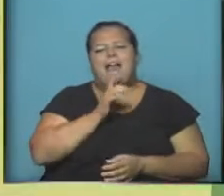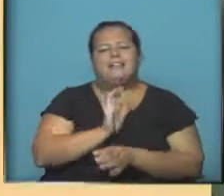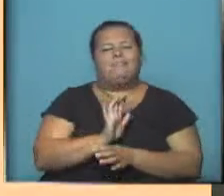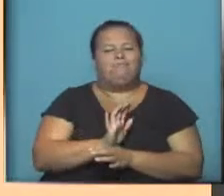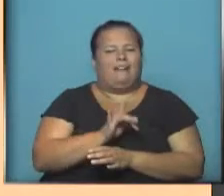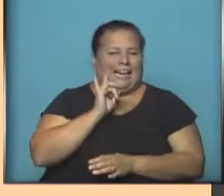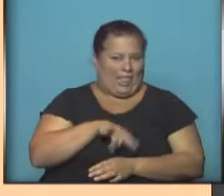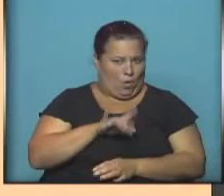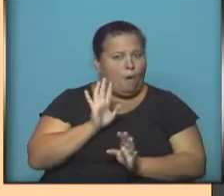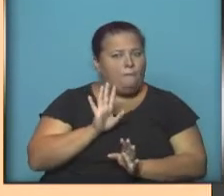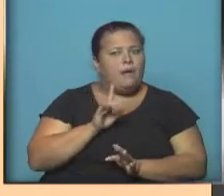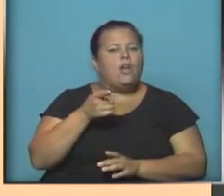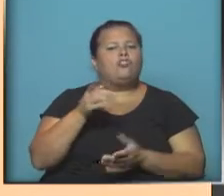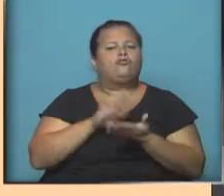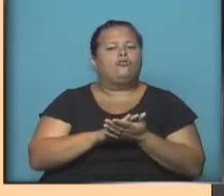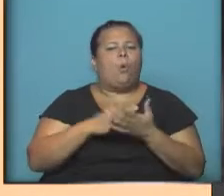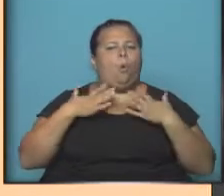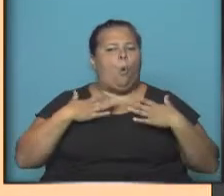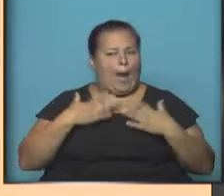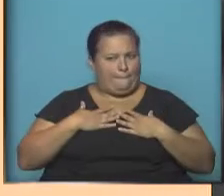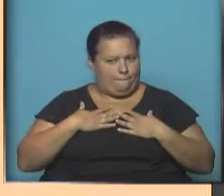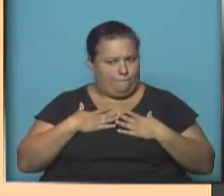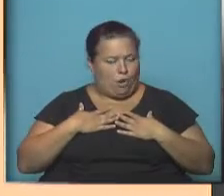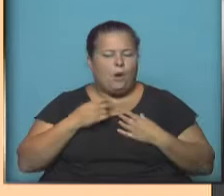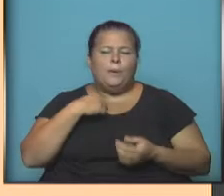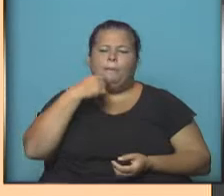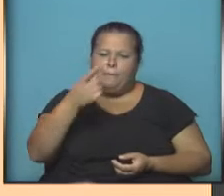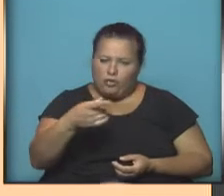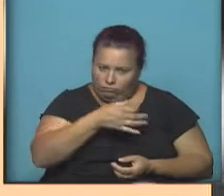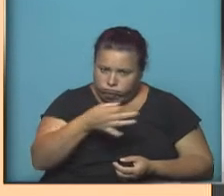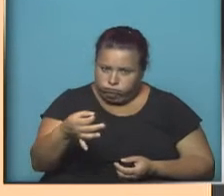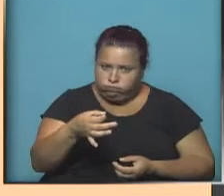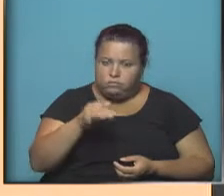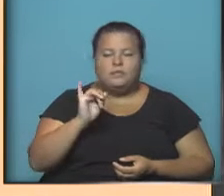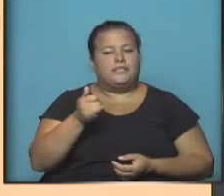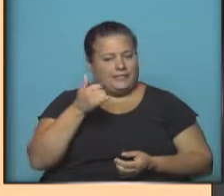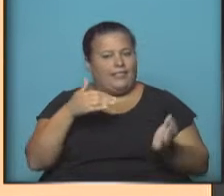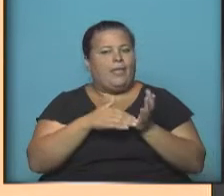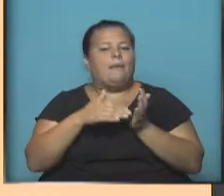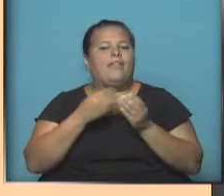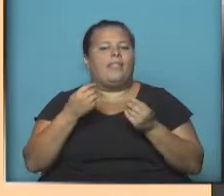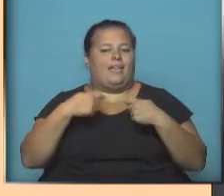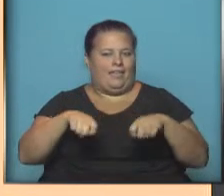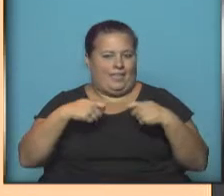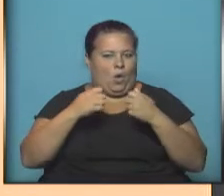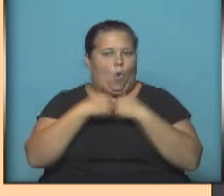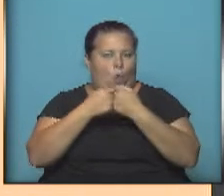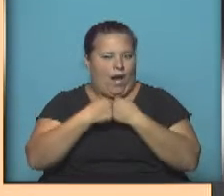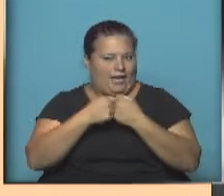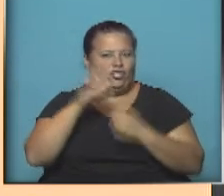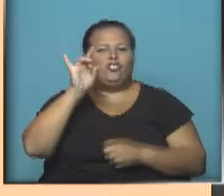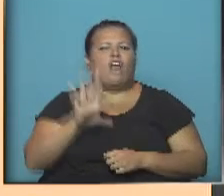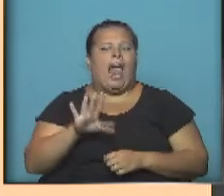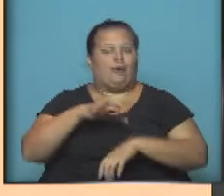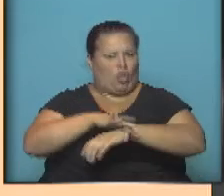algo ridículo, pero que tiene que ver con la contextura física y te pregunto si efectivamente es así. Sí, eso tiene que ver con la laxitud articular y no se da solamente